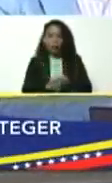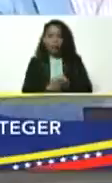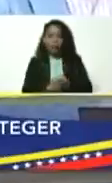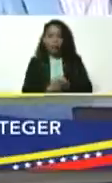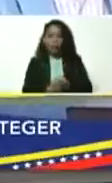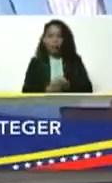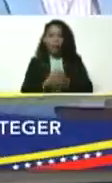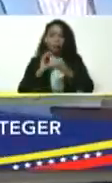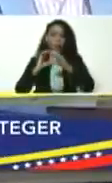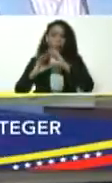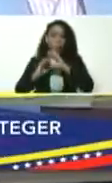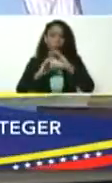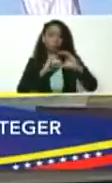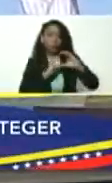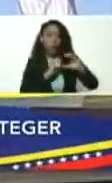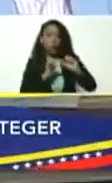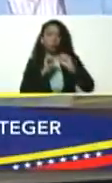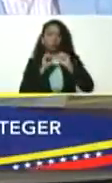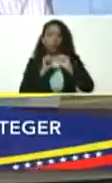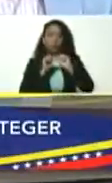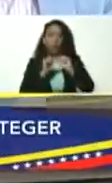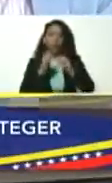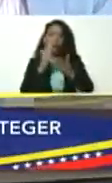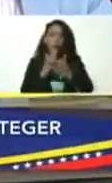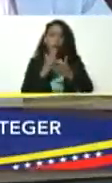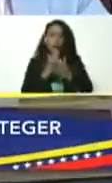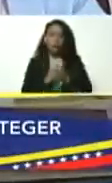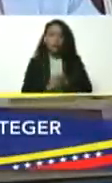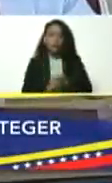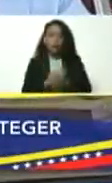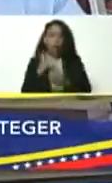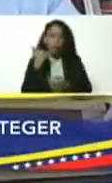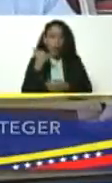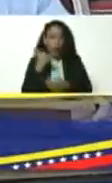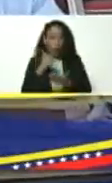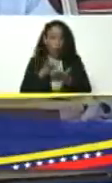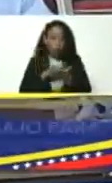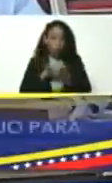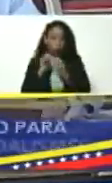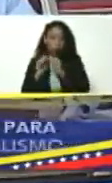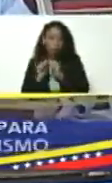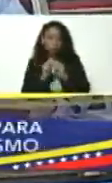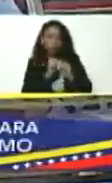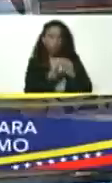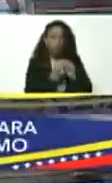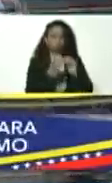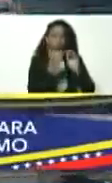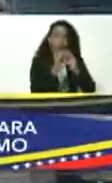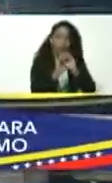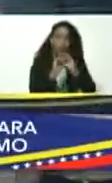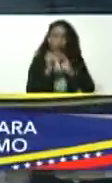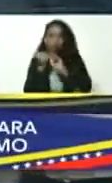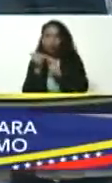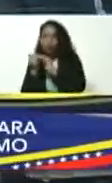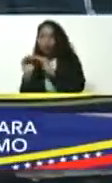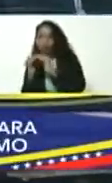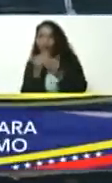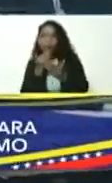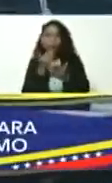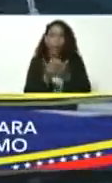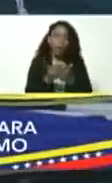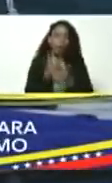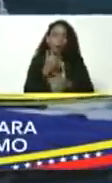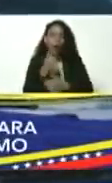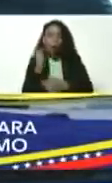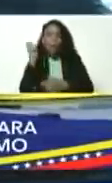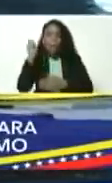comunicación permanente a través del teléfono mensajitos peticiones punto de